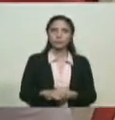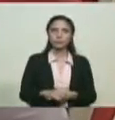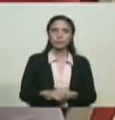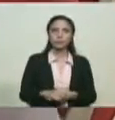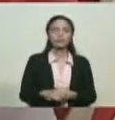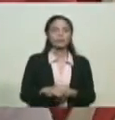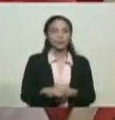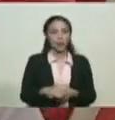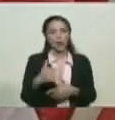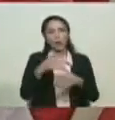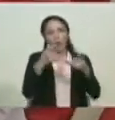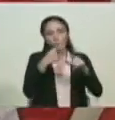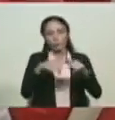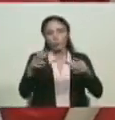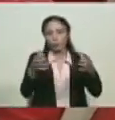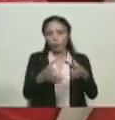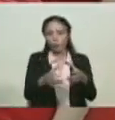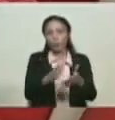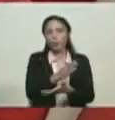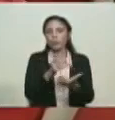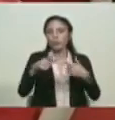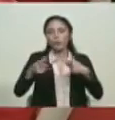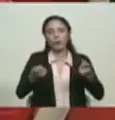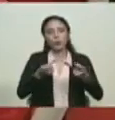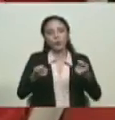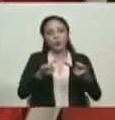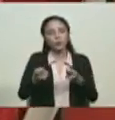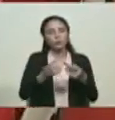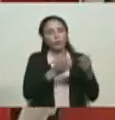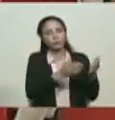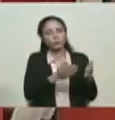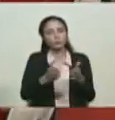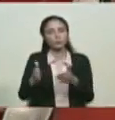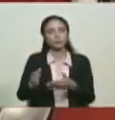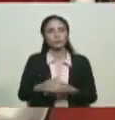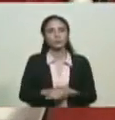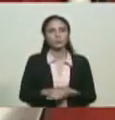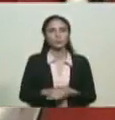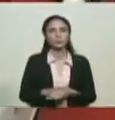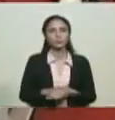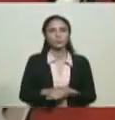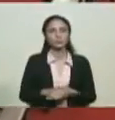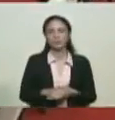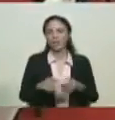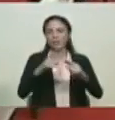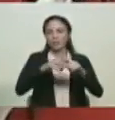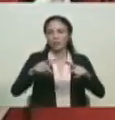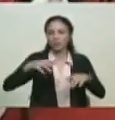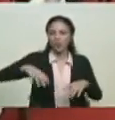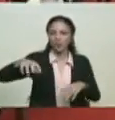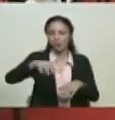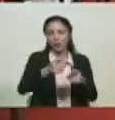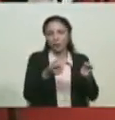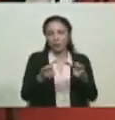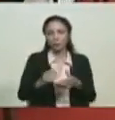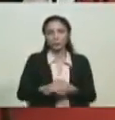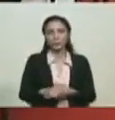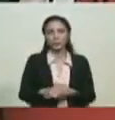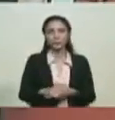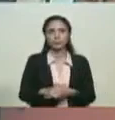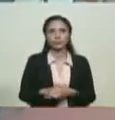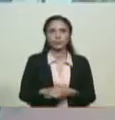intermedia de coordinación su regional o regional ahora